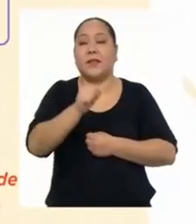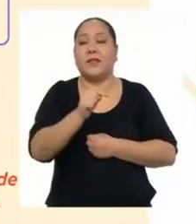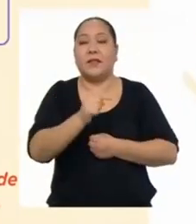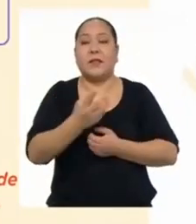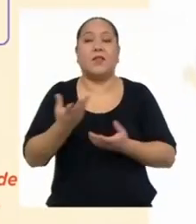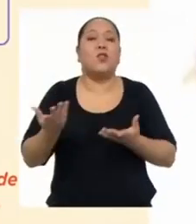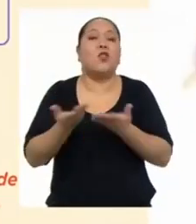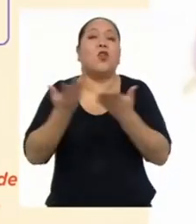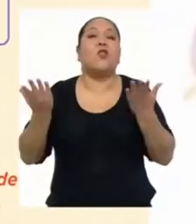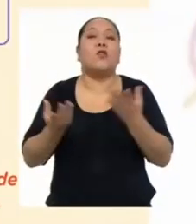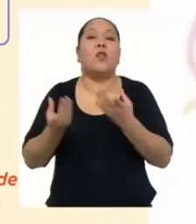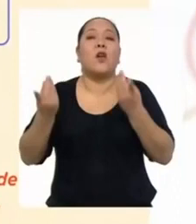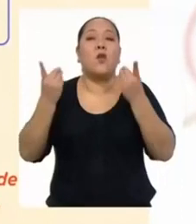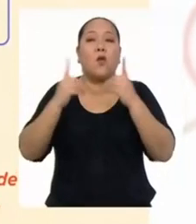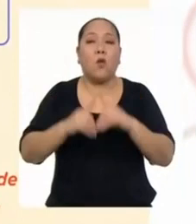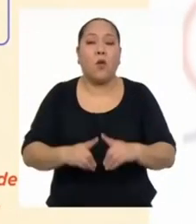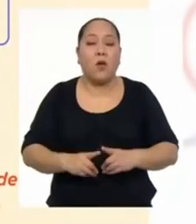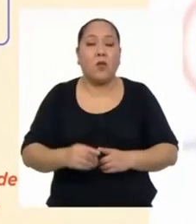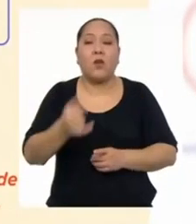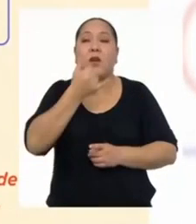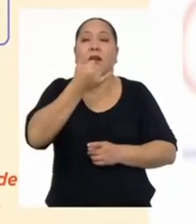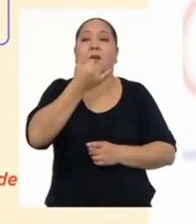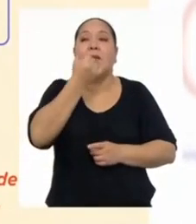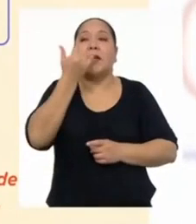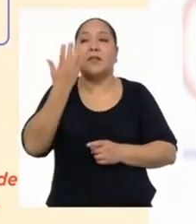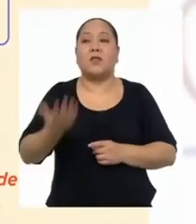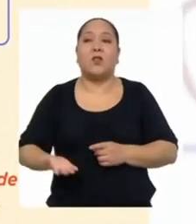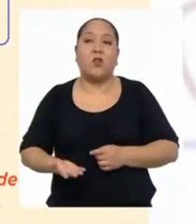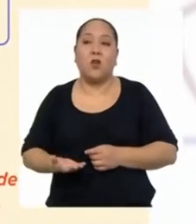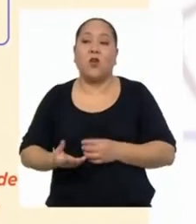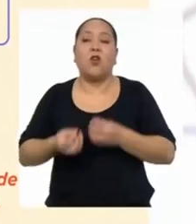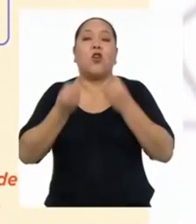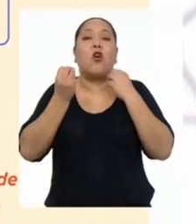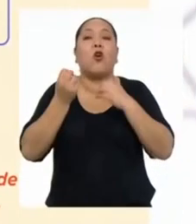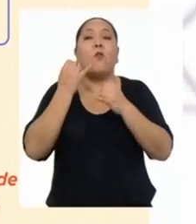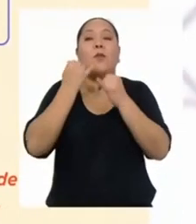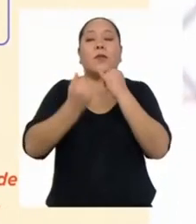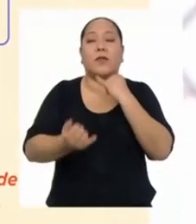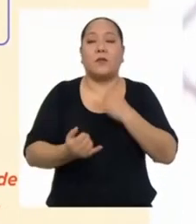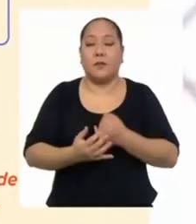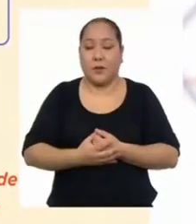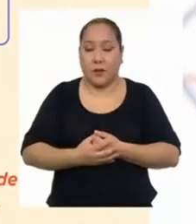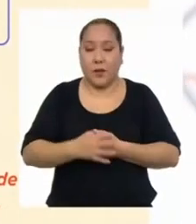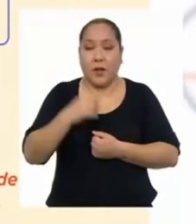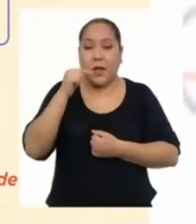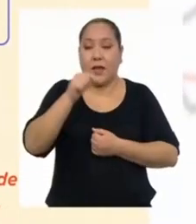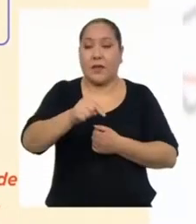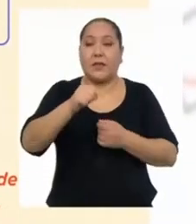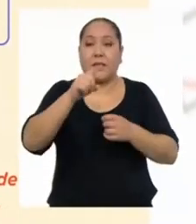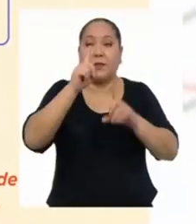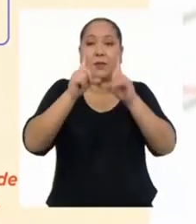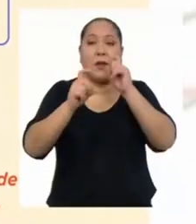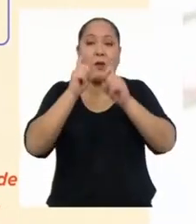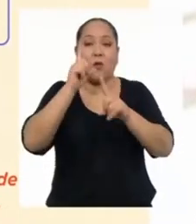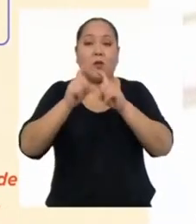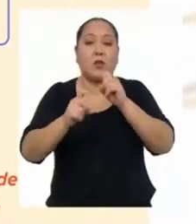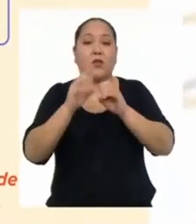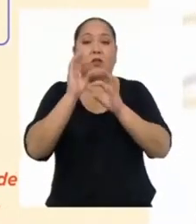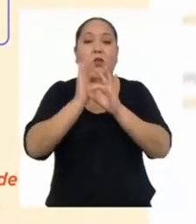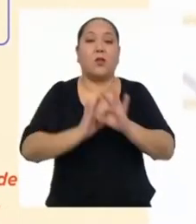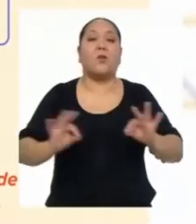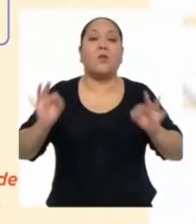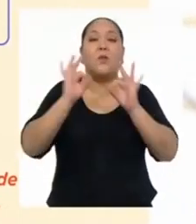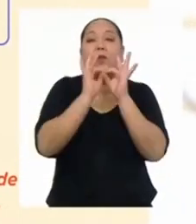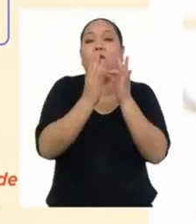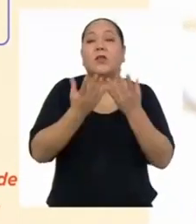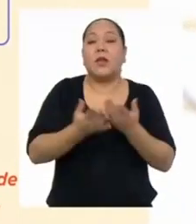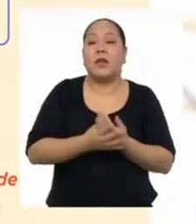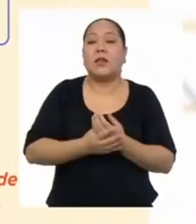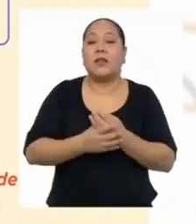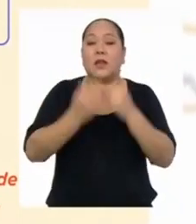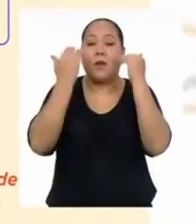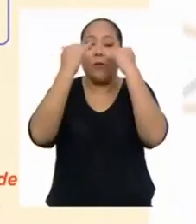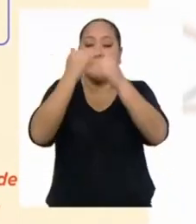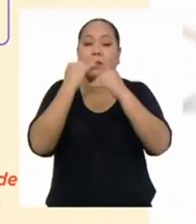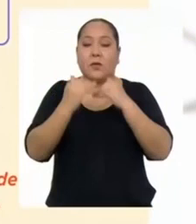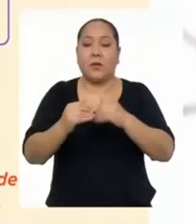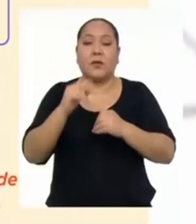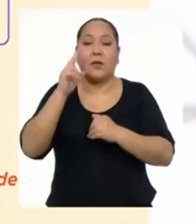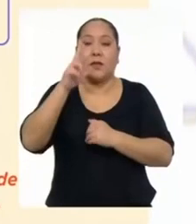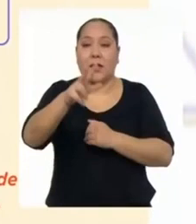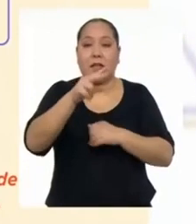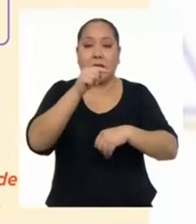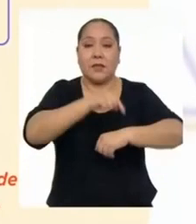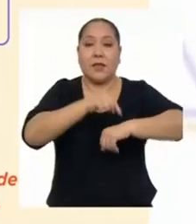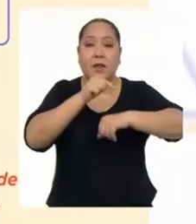cuándo? ¿Qué sucedió y cómo terminó? Son cruciales para definir los 3 momentos de la